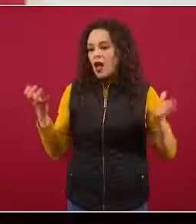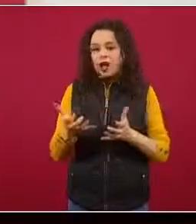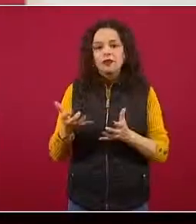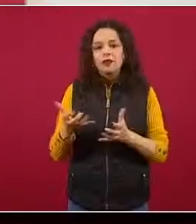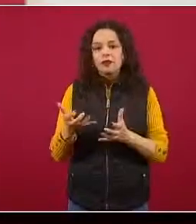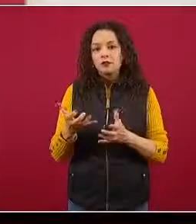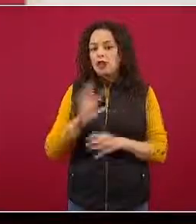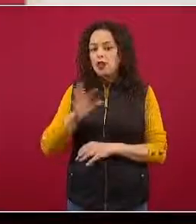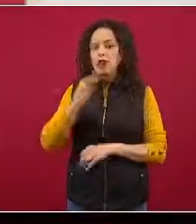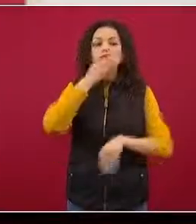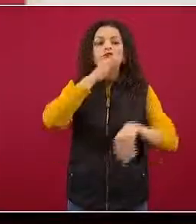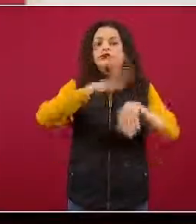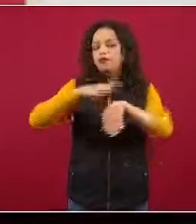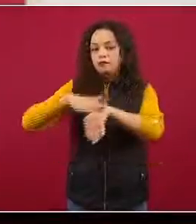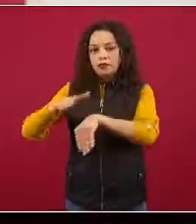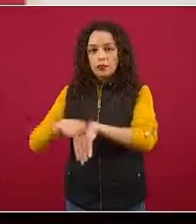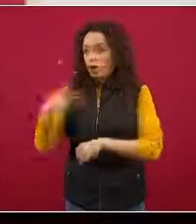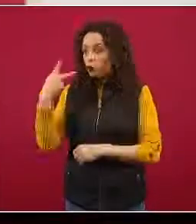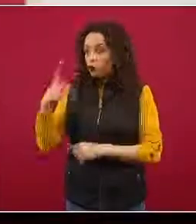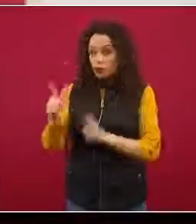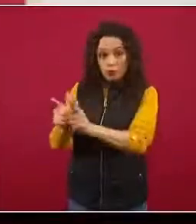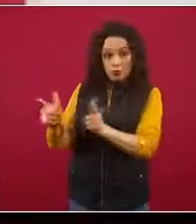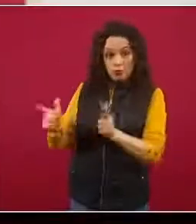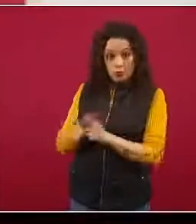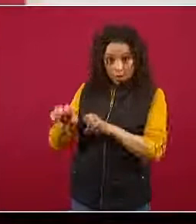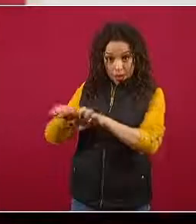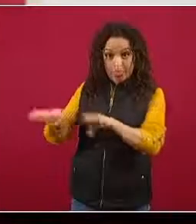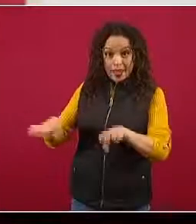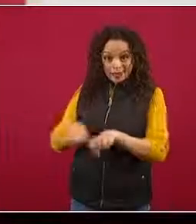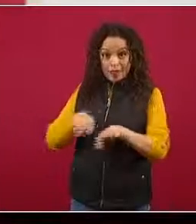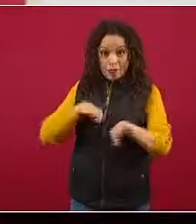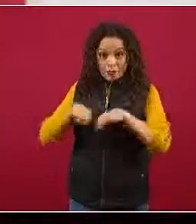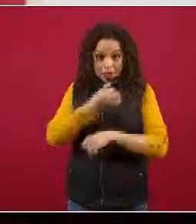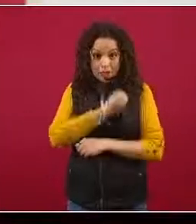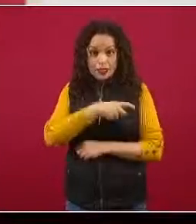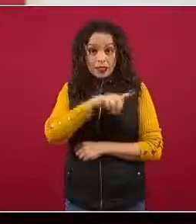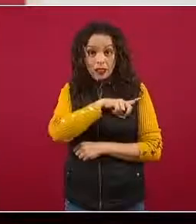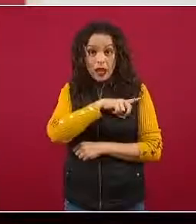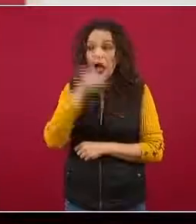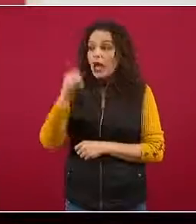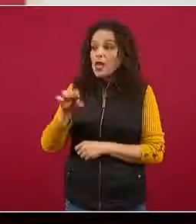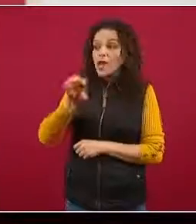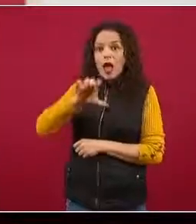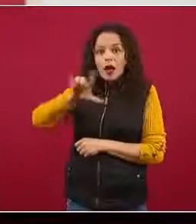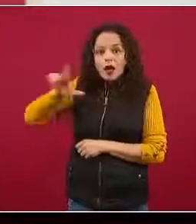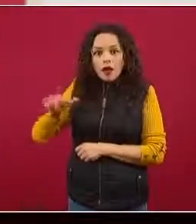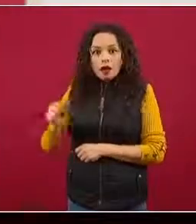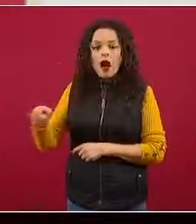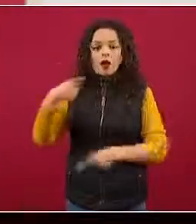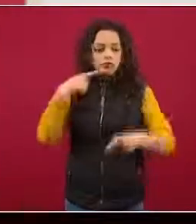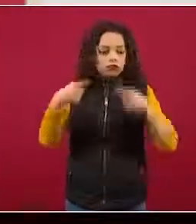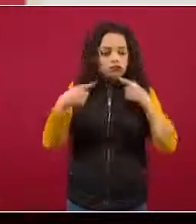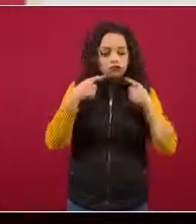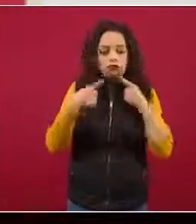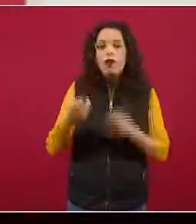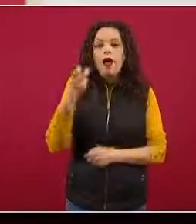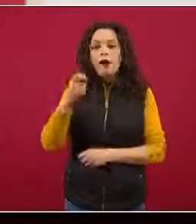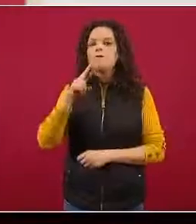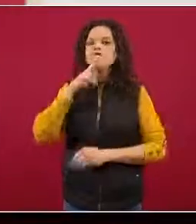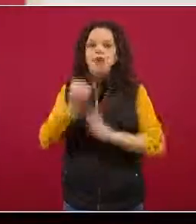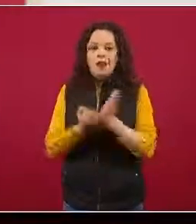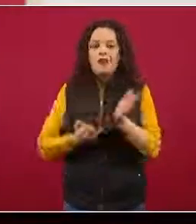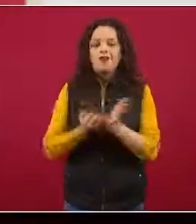estiman ella y su extraordinario equipo de salud, que van a ayudar a mitigar el